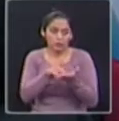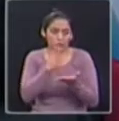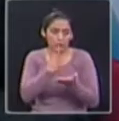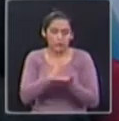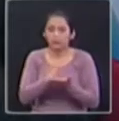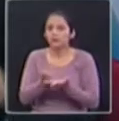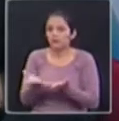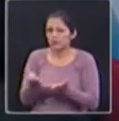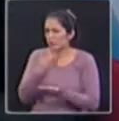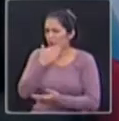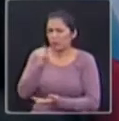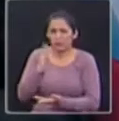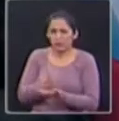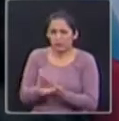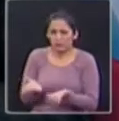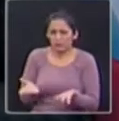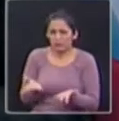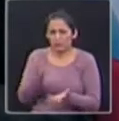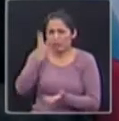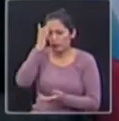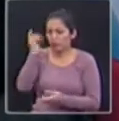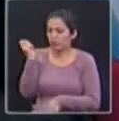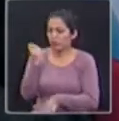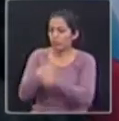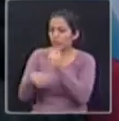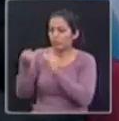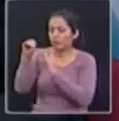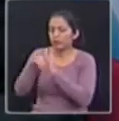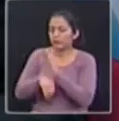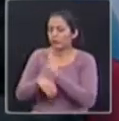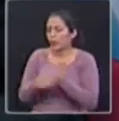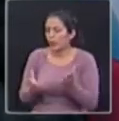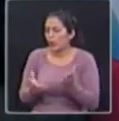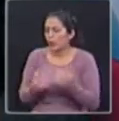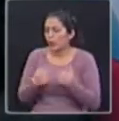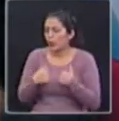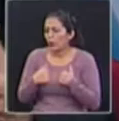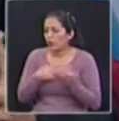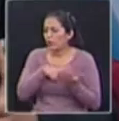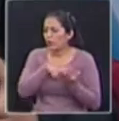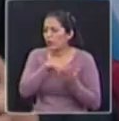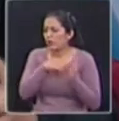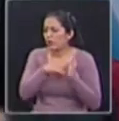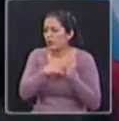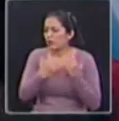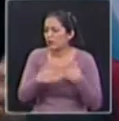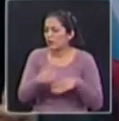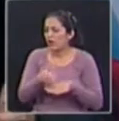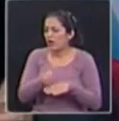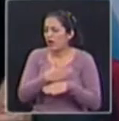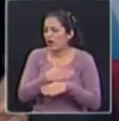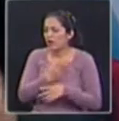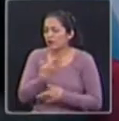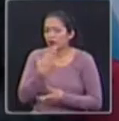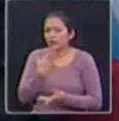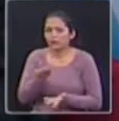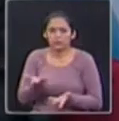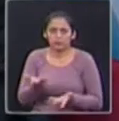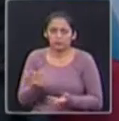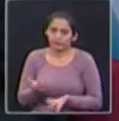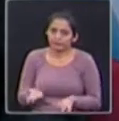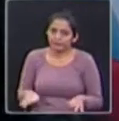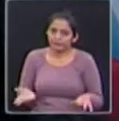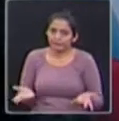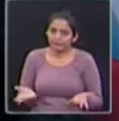actuales cuando las ventas han caído se transforma en una carga pesada las empresas no hay ningún problema cuando las ventas están boyantes ahí no es un problema